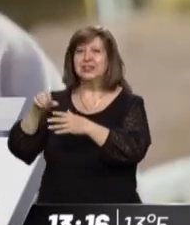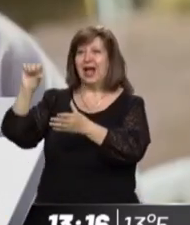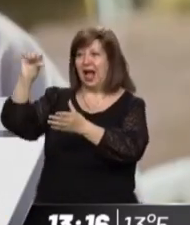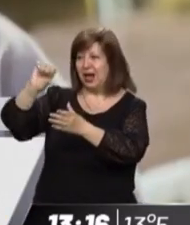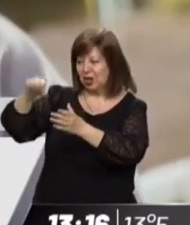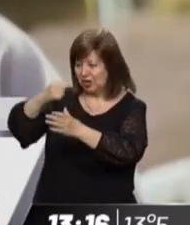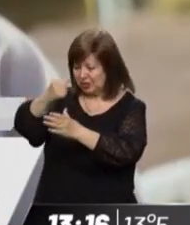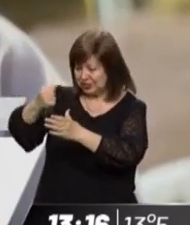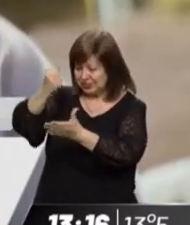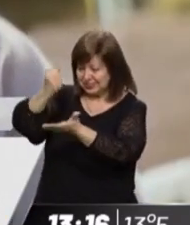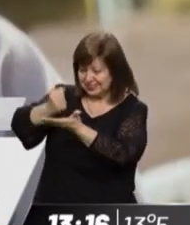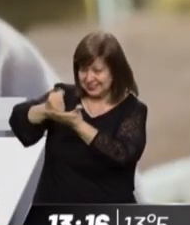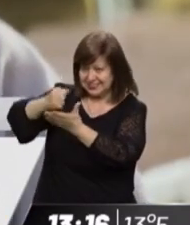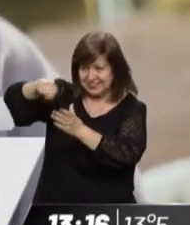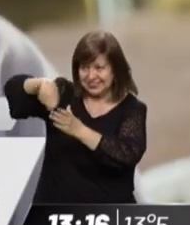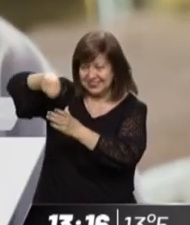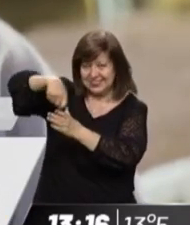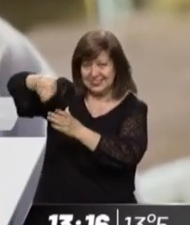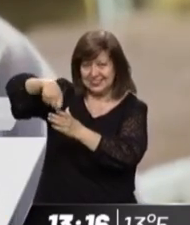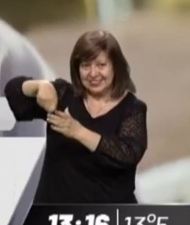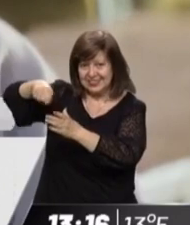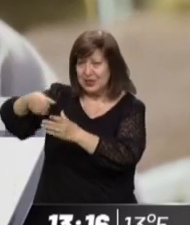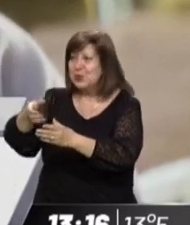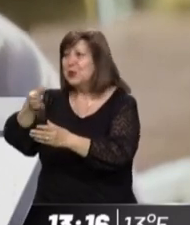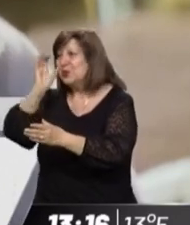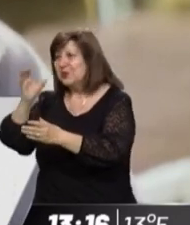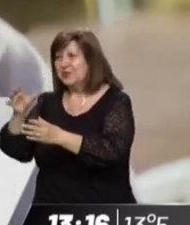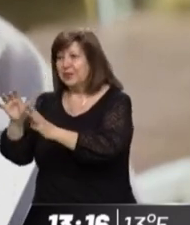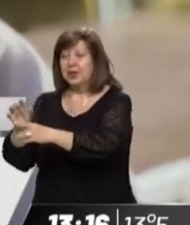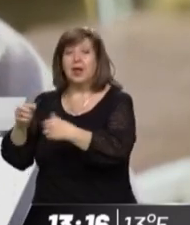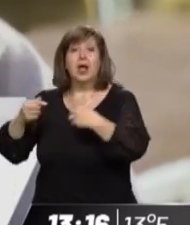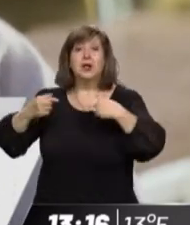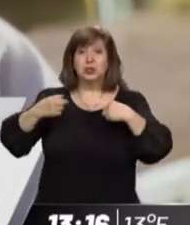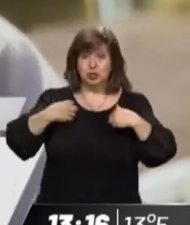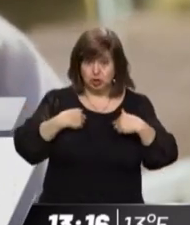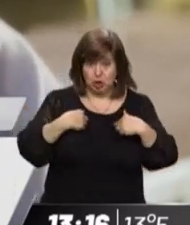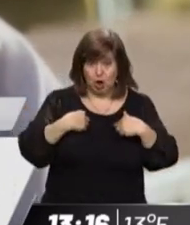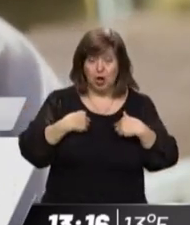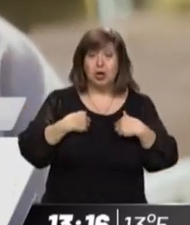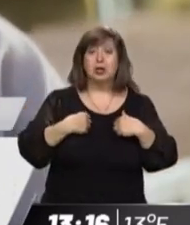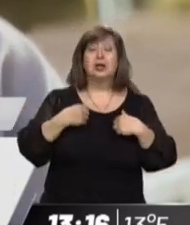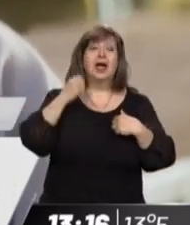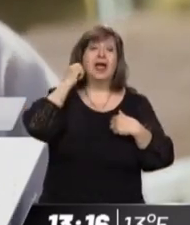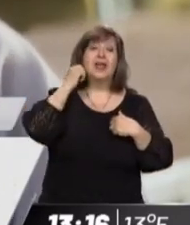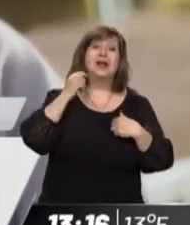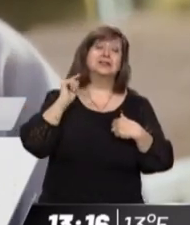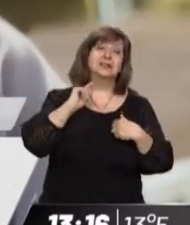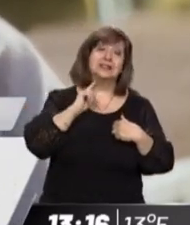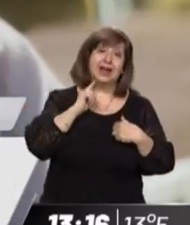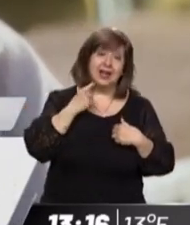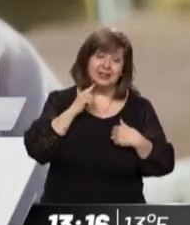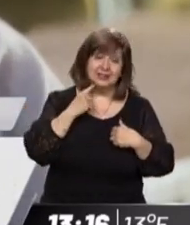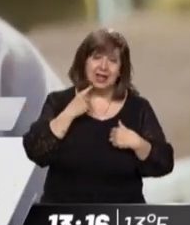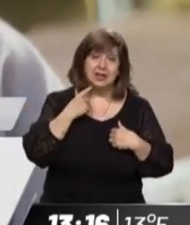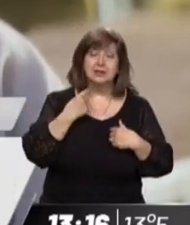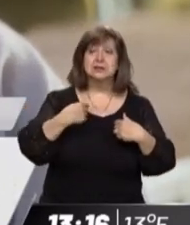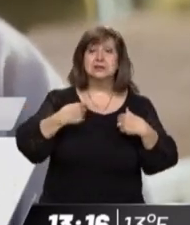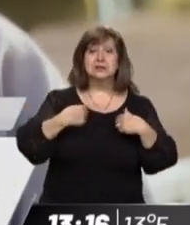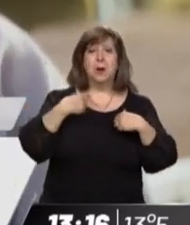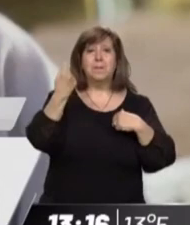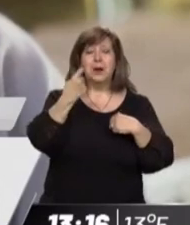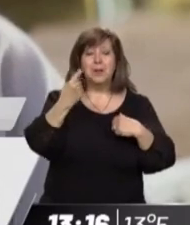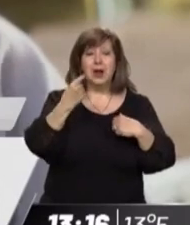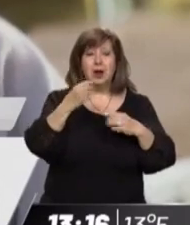A mediados de 13 y 14 años empecé con Poxirram, nafta, después pasamos a los psicofármacos, amplactos,